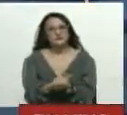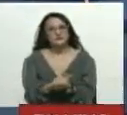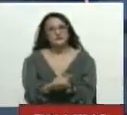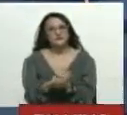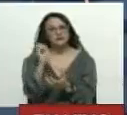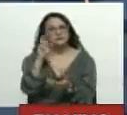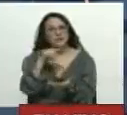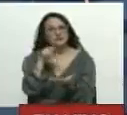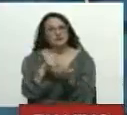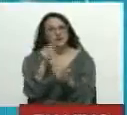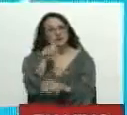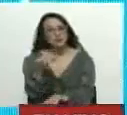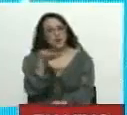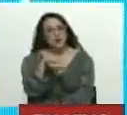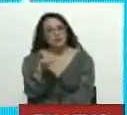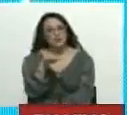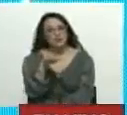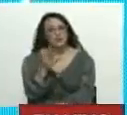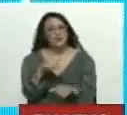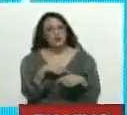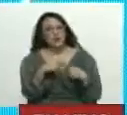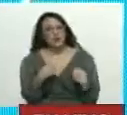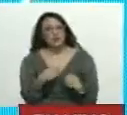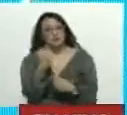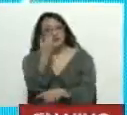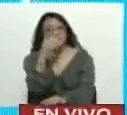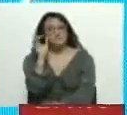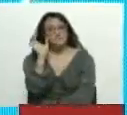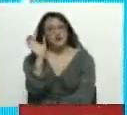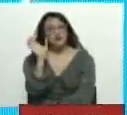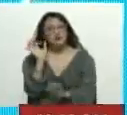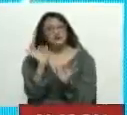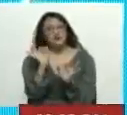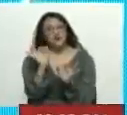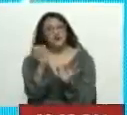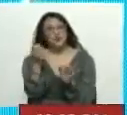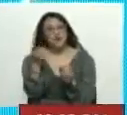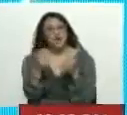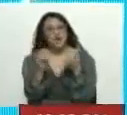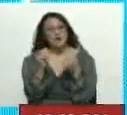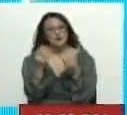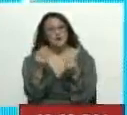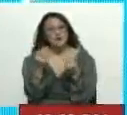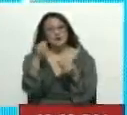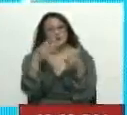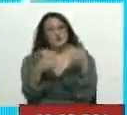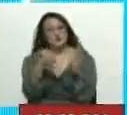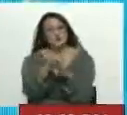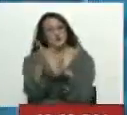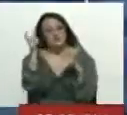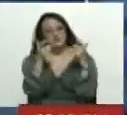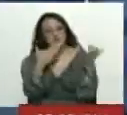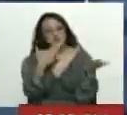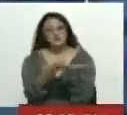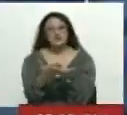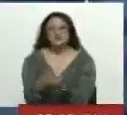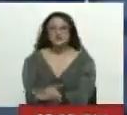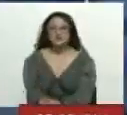internacional de los pueblos y desde el corazón del imperio seguro que tiene mucho que decirnos sobre Hugo Chávez gracias Claudia